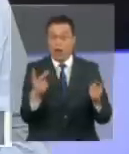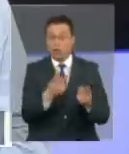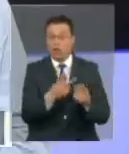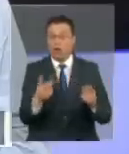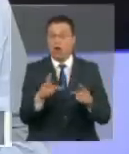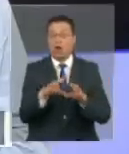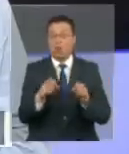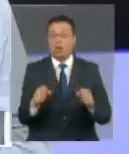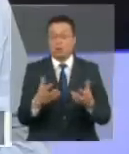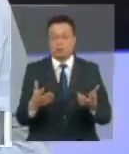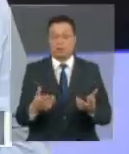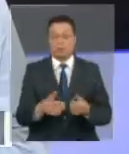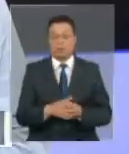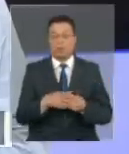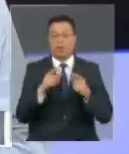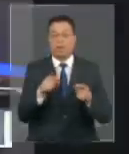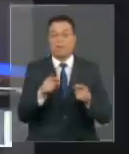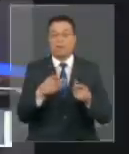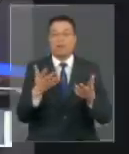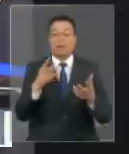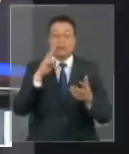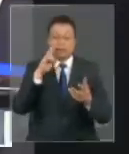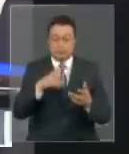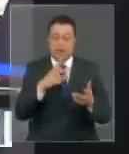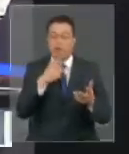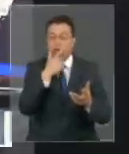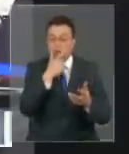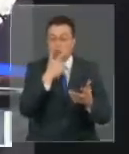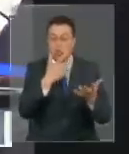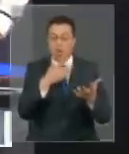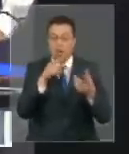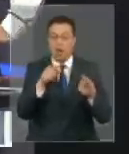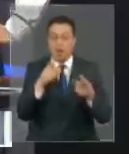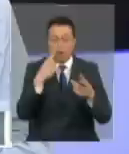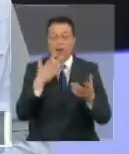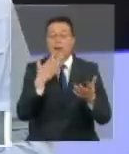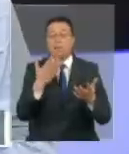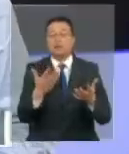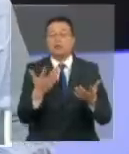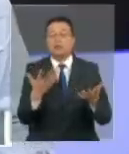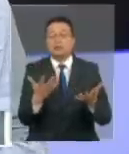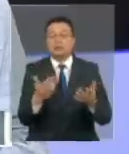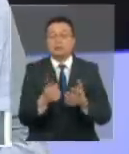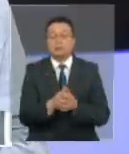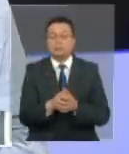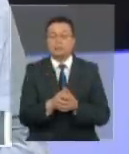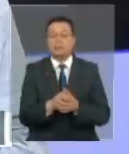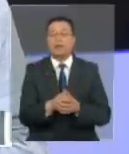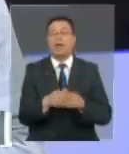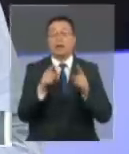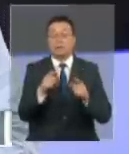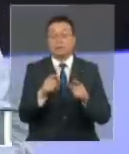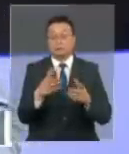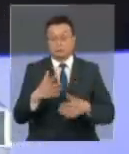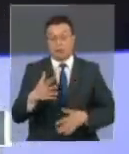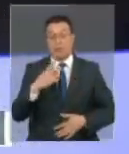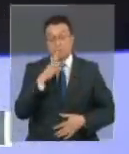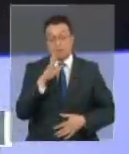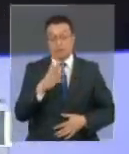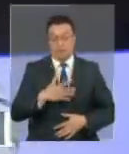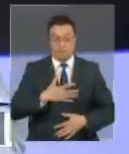está planteando el juzgado que es justamente el maltrato animal? La verdad que, según mi